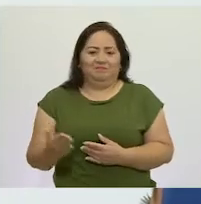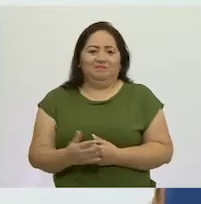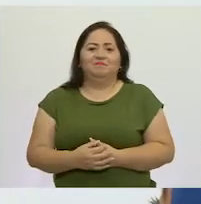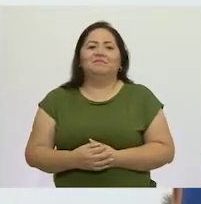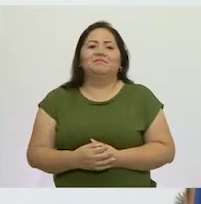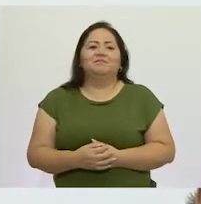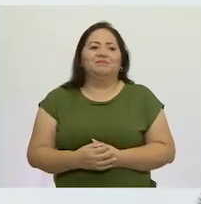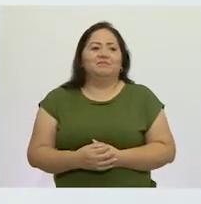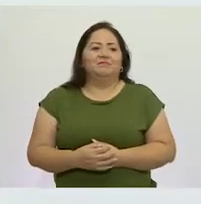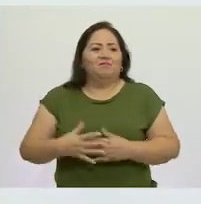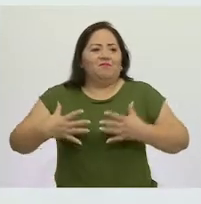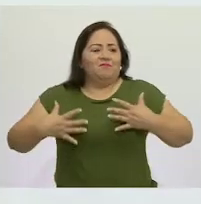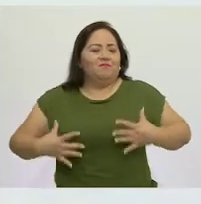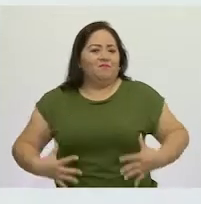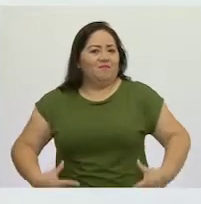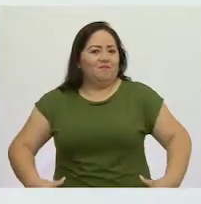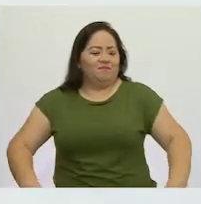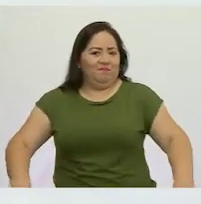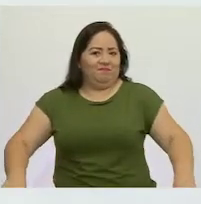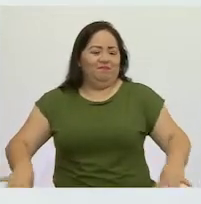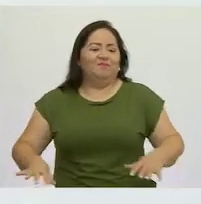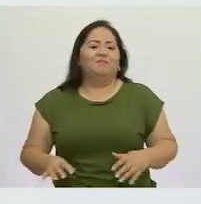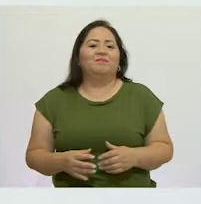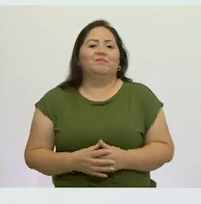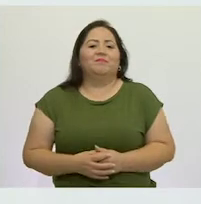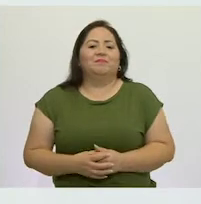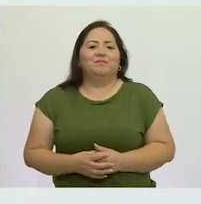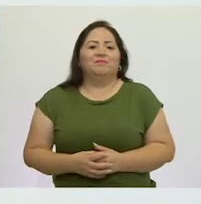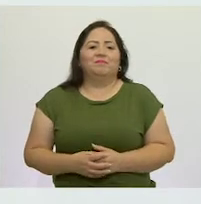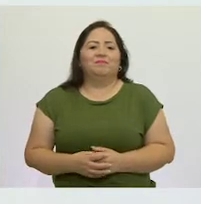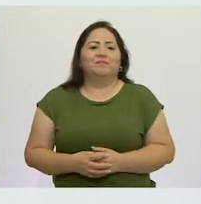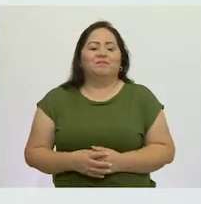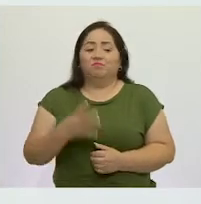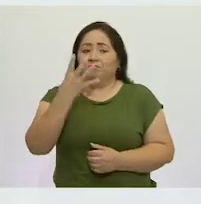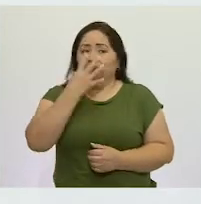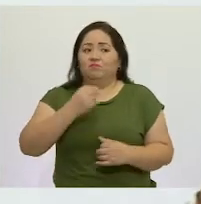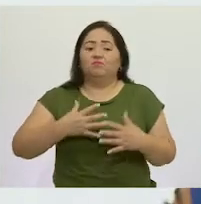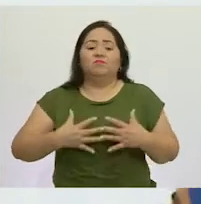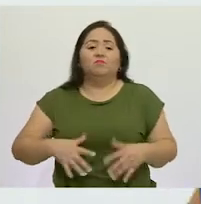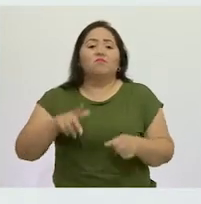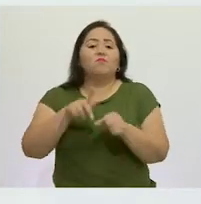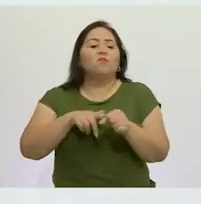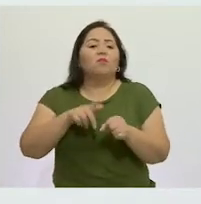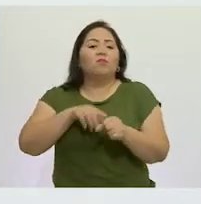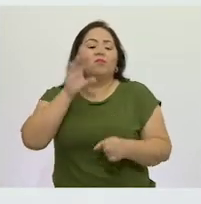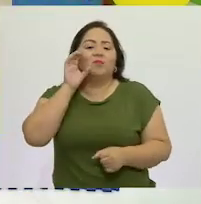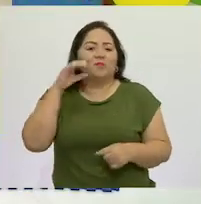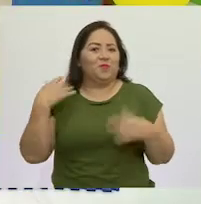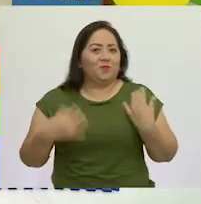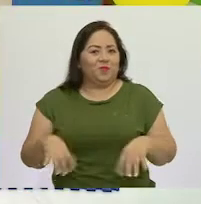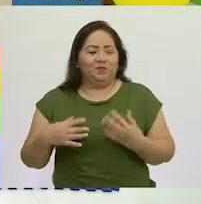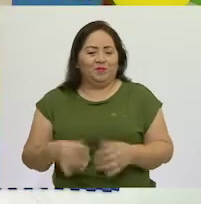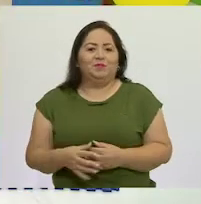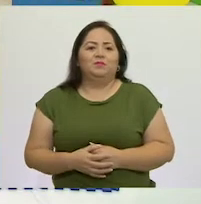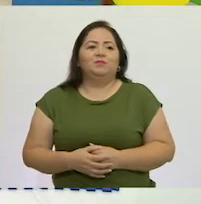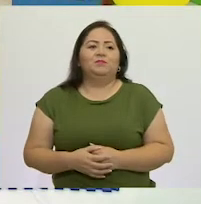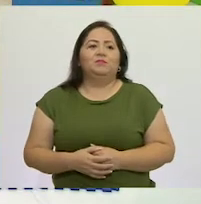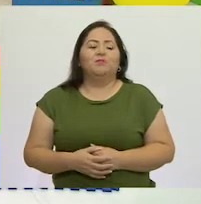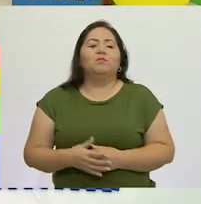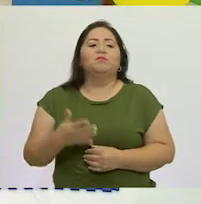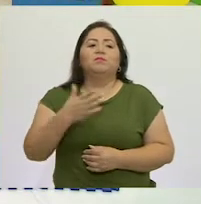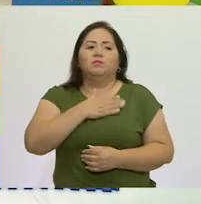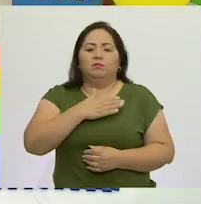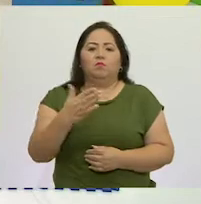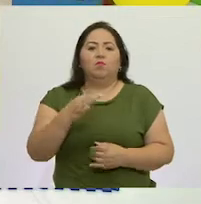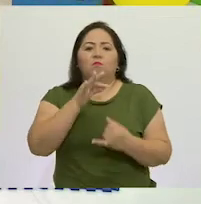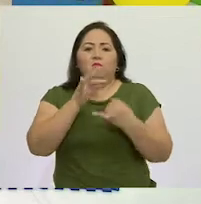Quedó la falda. Su vestido, ¿verdad? Así es, trae un vestido muy bonito, color anaranjado. ¡Wow! Bueno, vamos